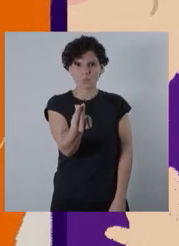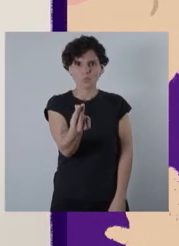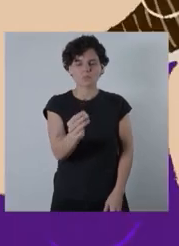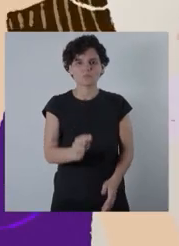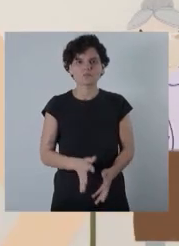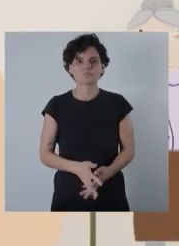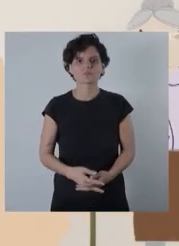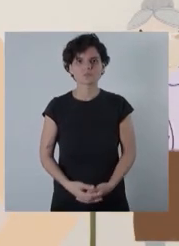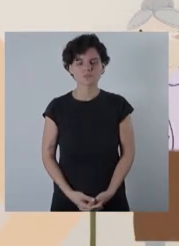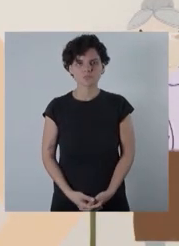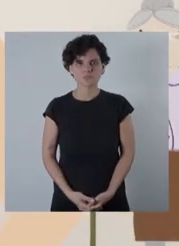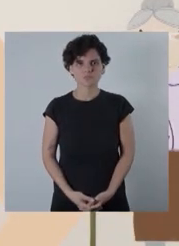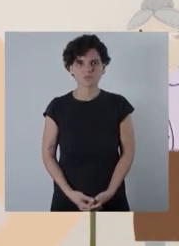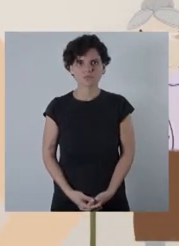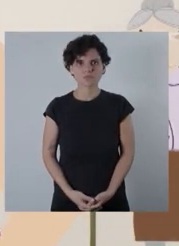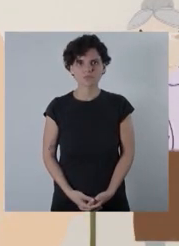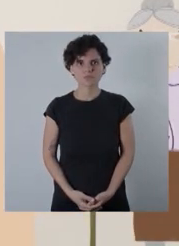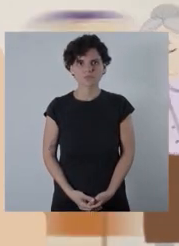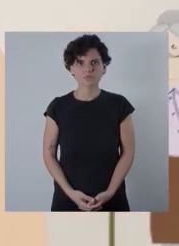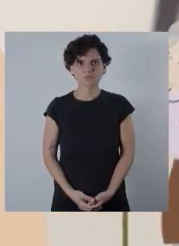en las decisiones de nuestro país.